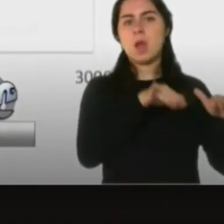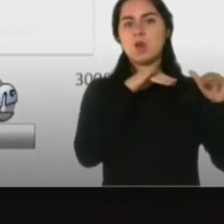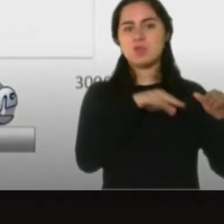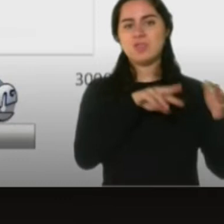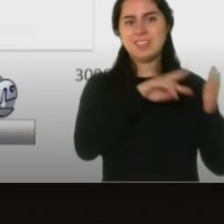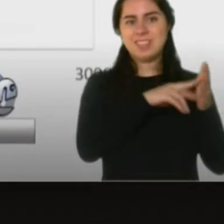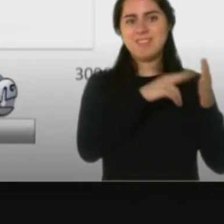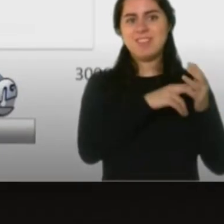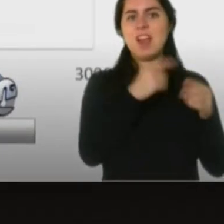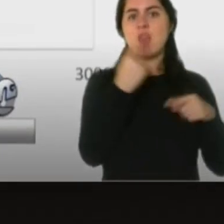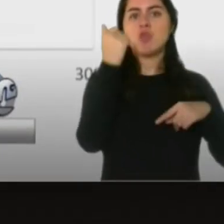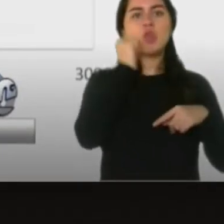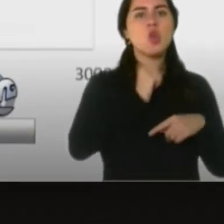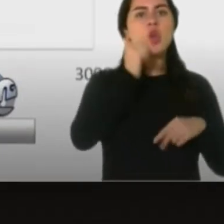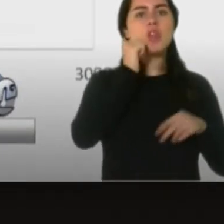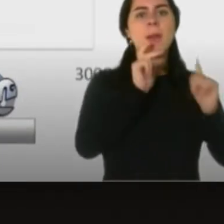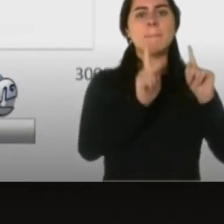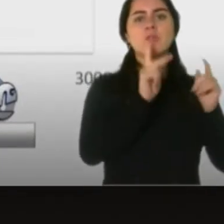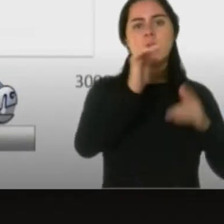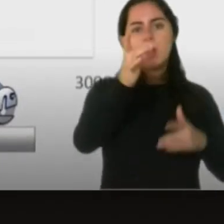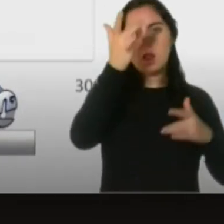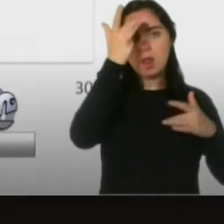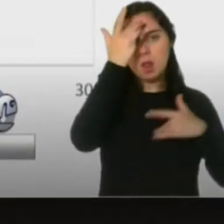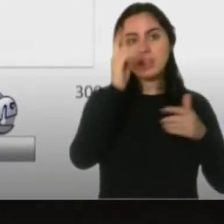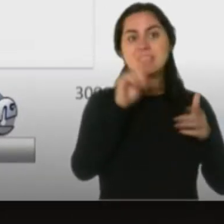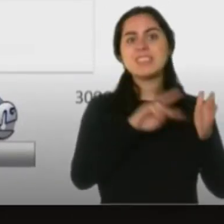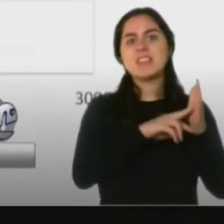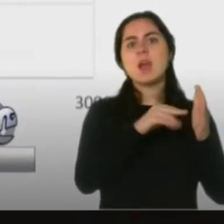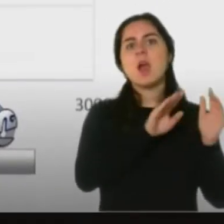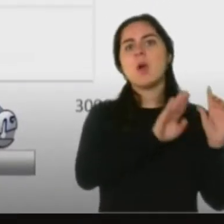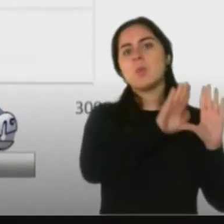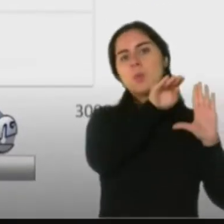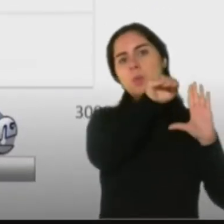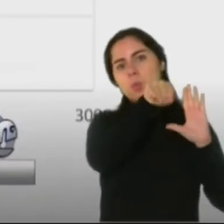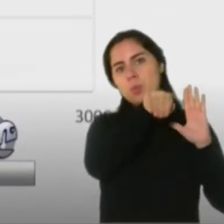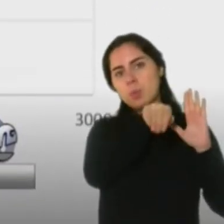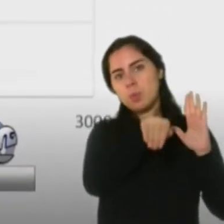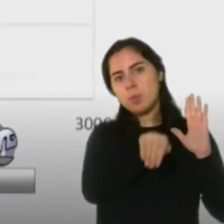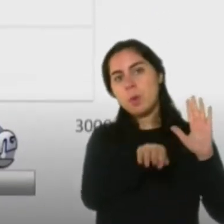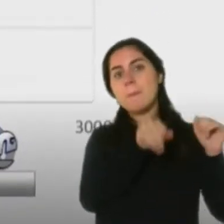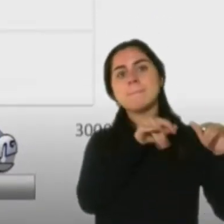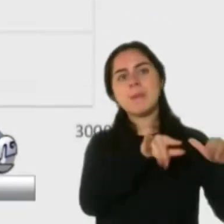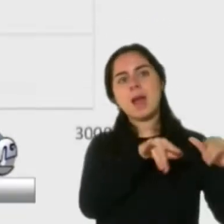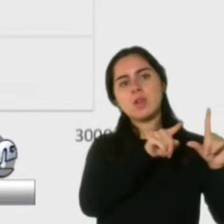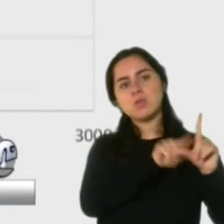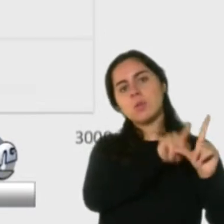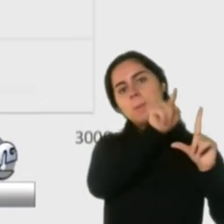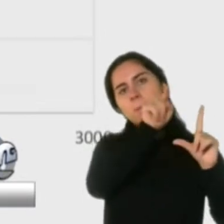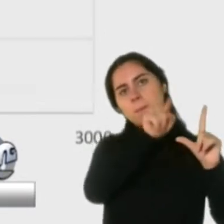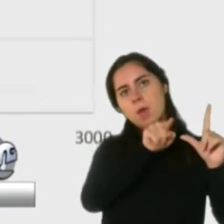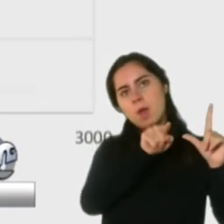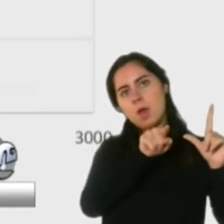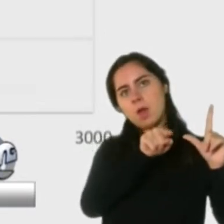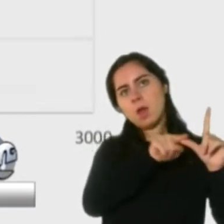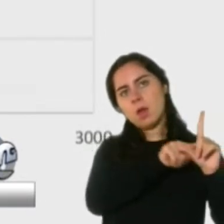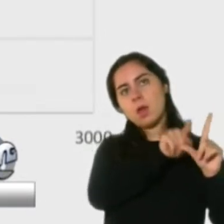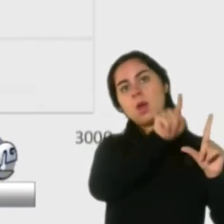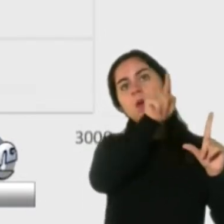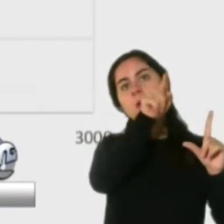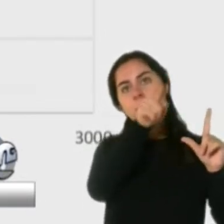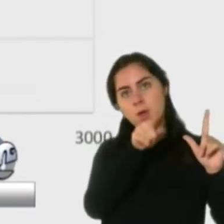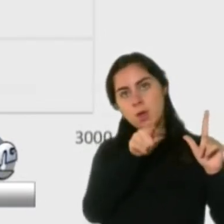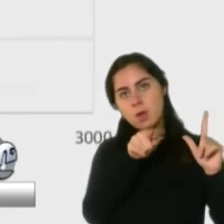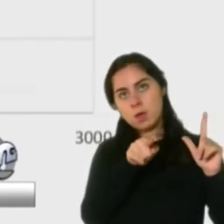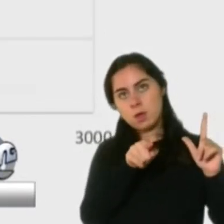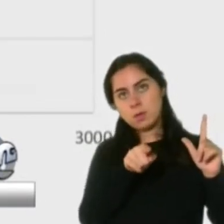con acumulados empieza a disminuir. Por lo tanto, los casos empiezan a bajar y los acumulados siguen, pero vemos que la curva va bajando. Cuando llega el mes de mayo,